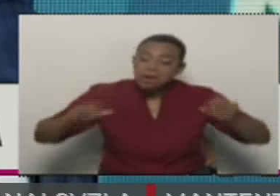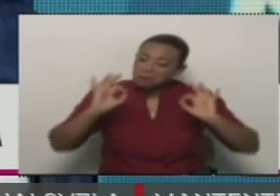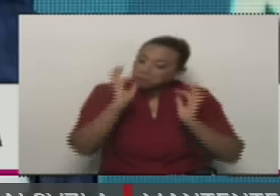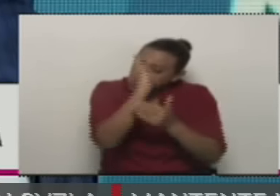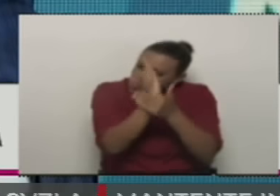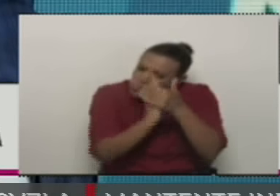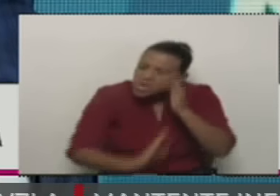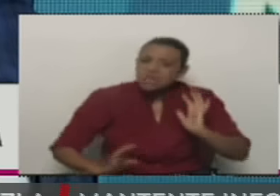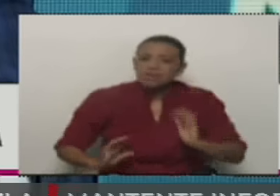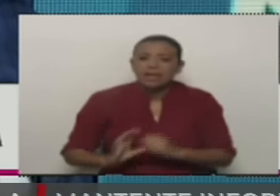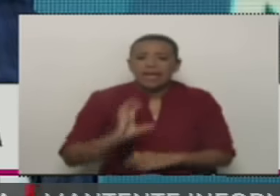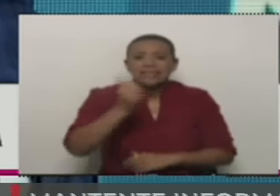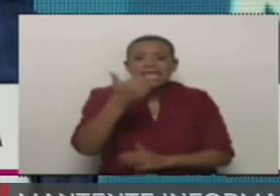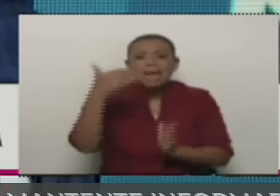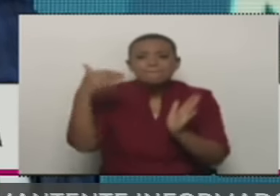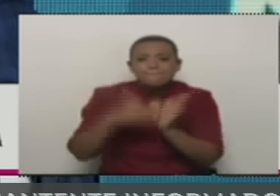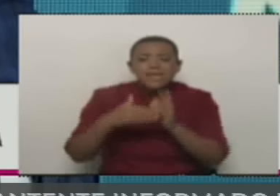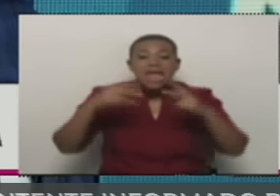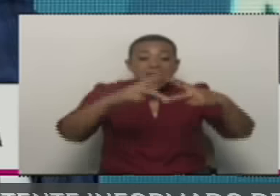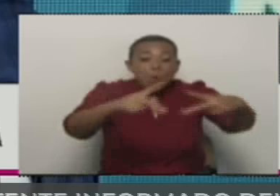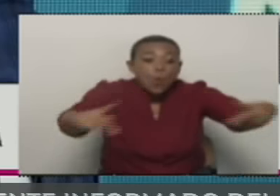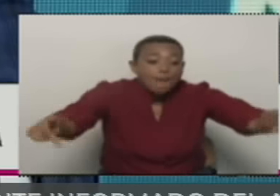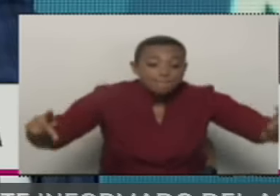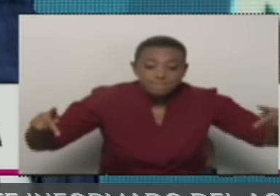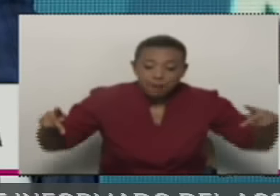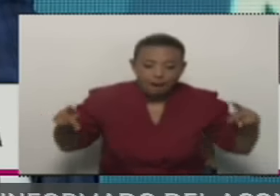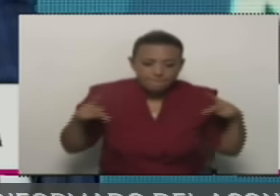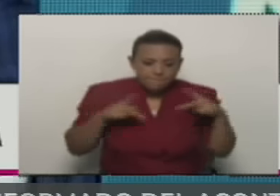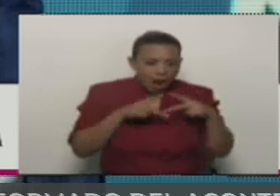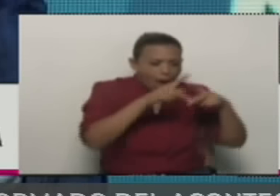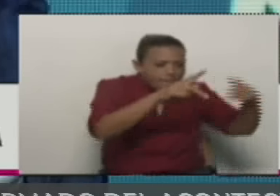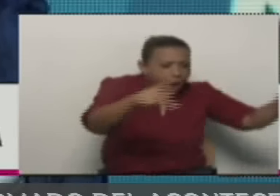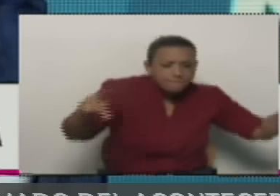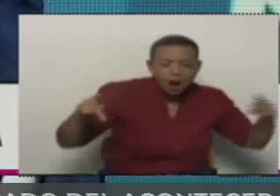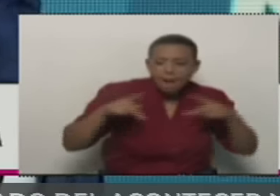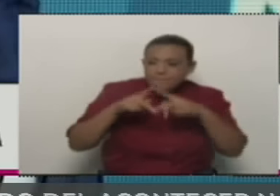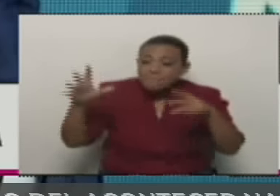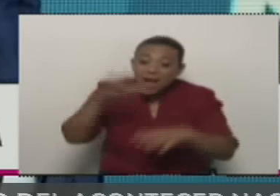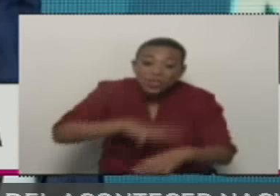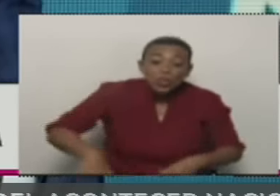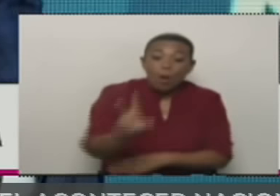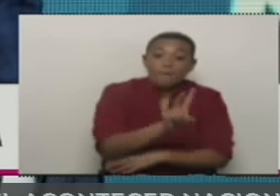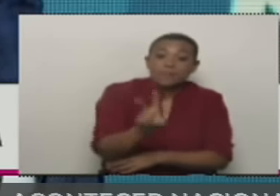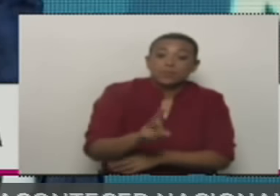humildemente, por ahora 10.000 hectáreas, pero ya tenemos en mente